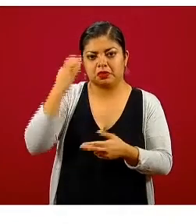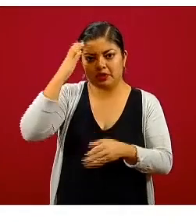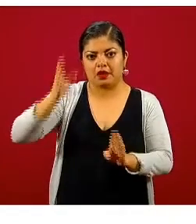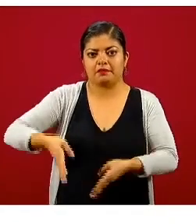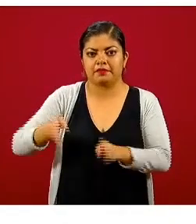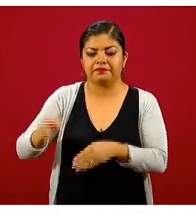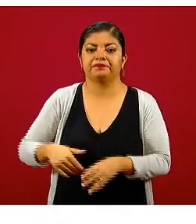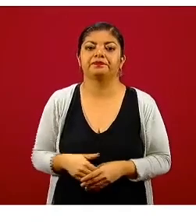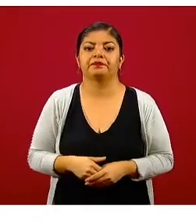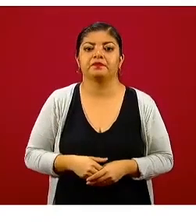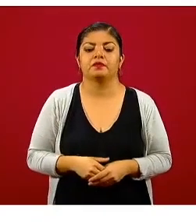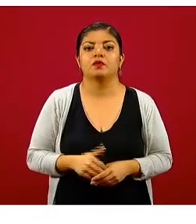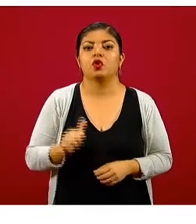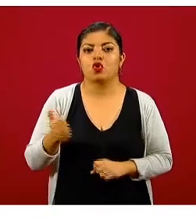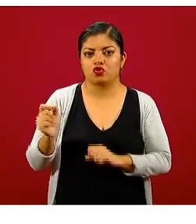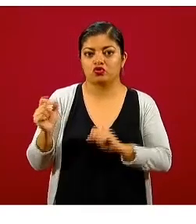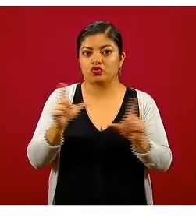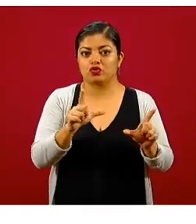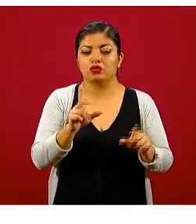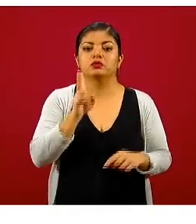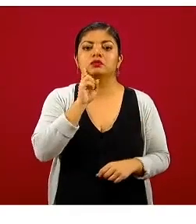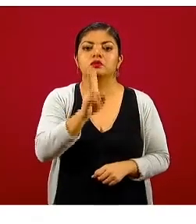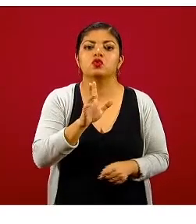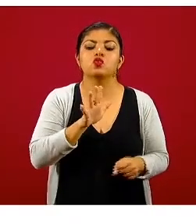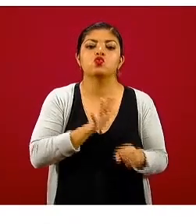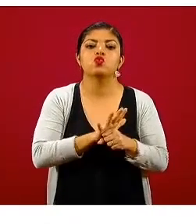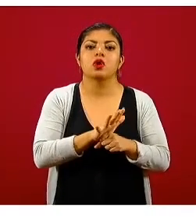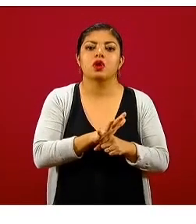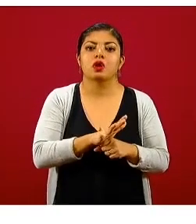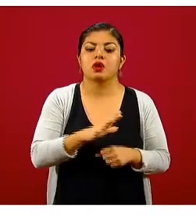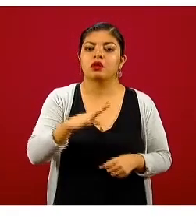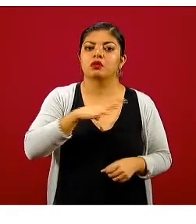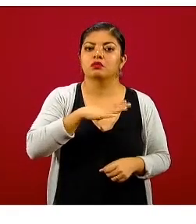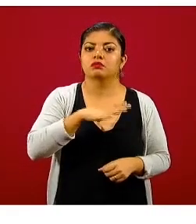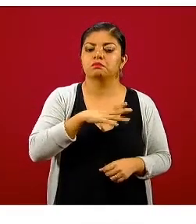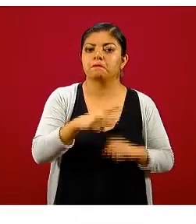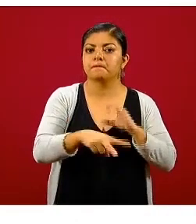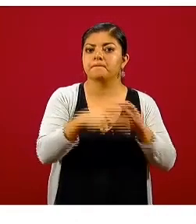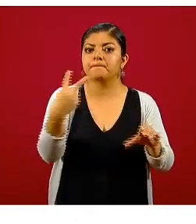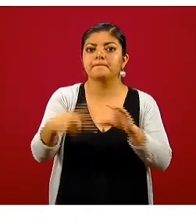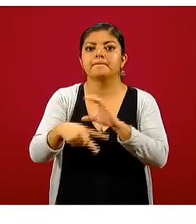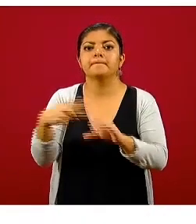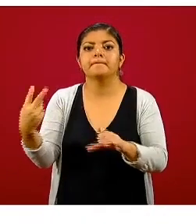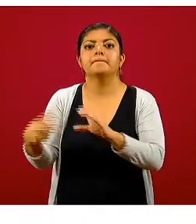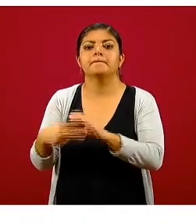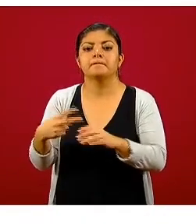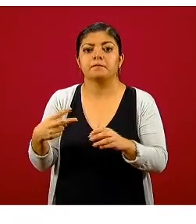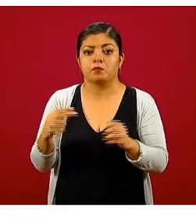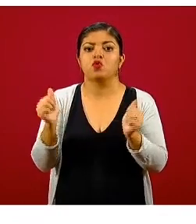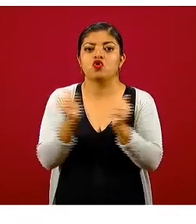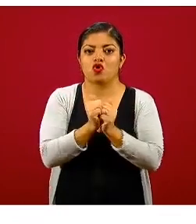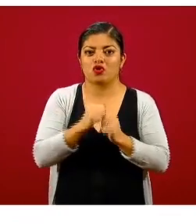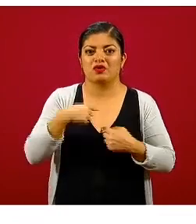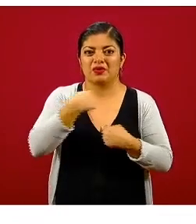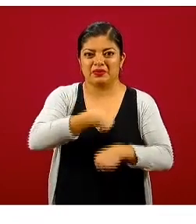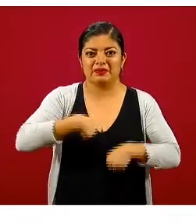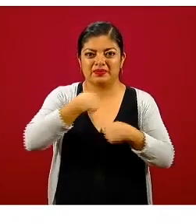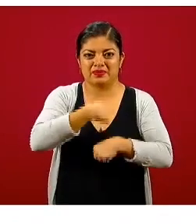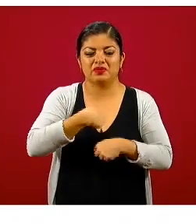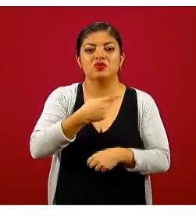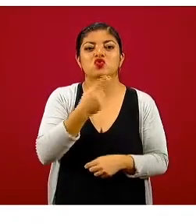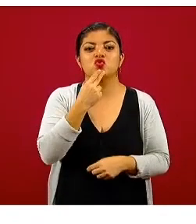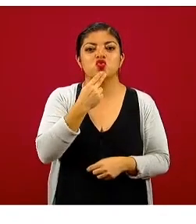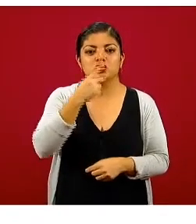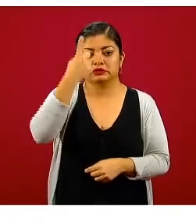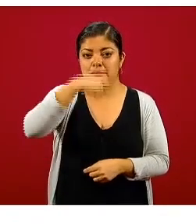siguiente diapositiva, vamos a ver específicamente la disponibilidad de camas con ventilador, que son las que se utilizan para